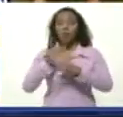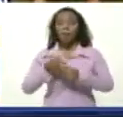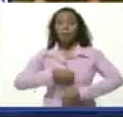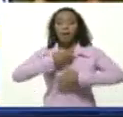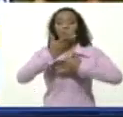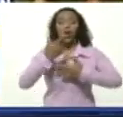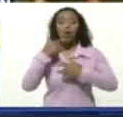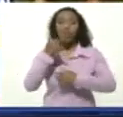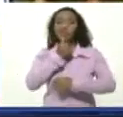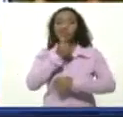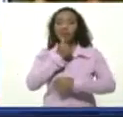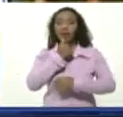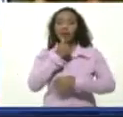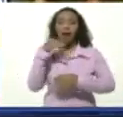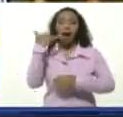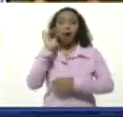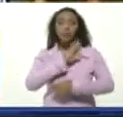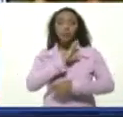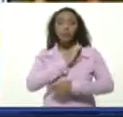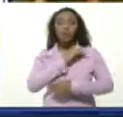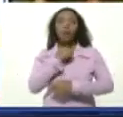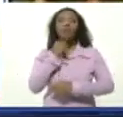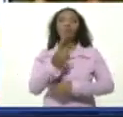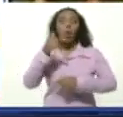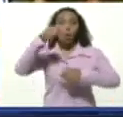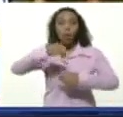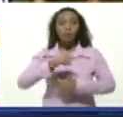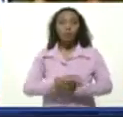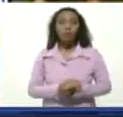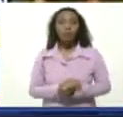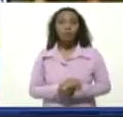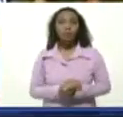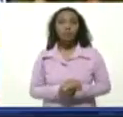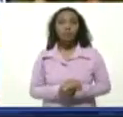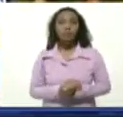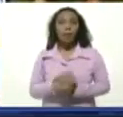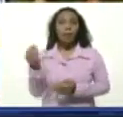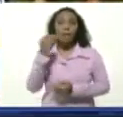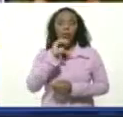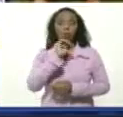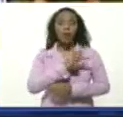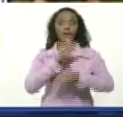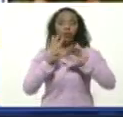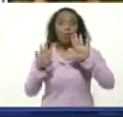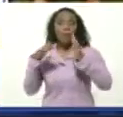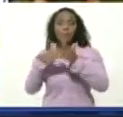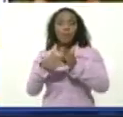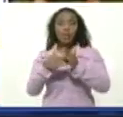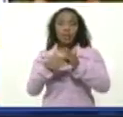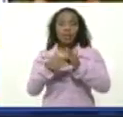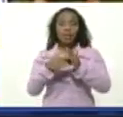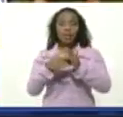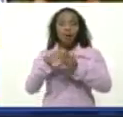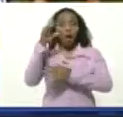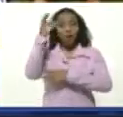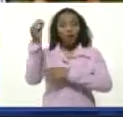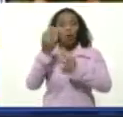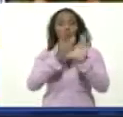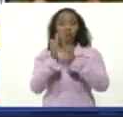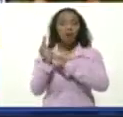quienes han tenido la vocería hoy de más de 49 mil consejos